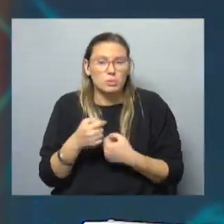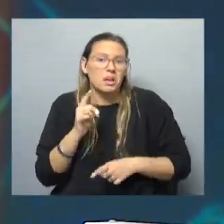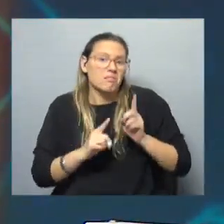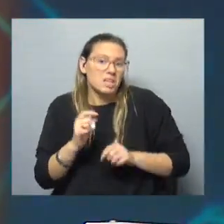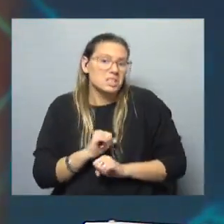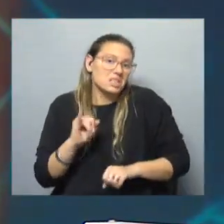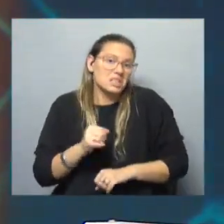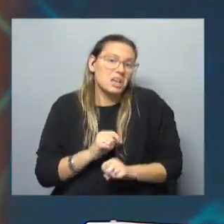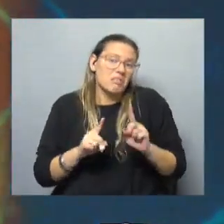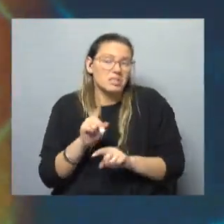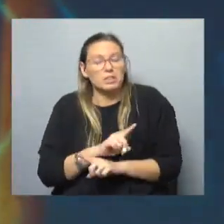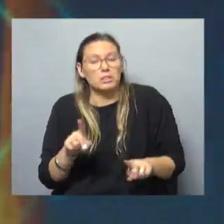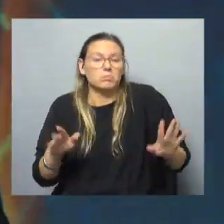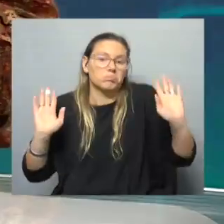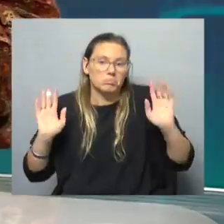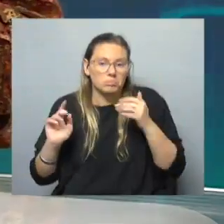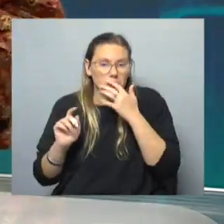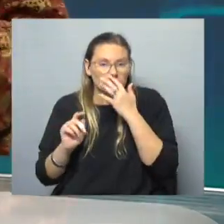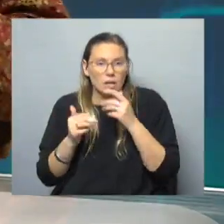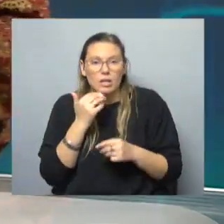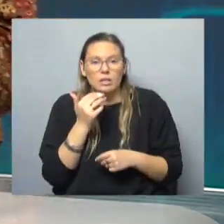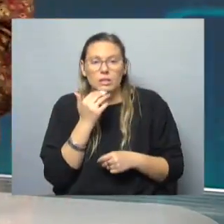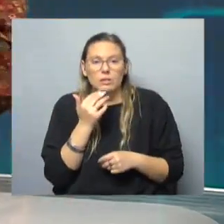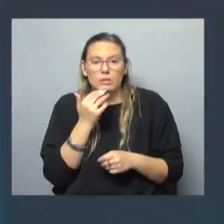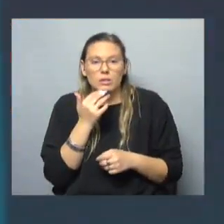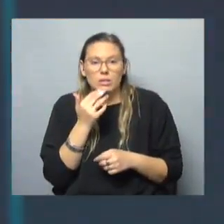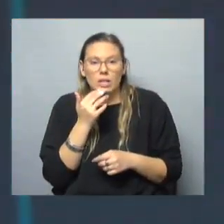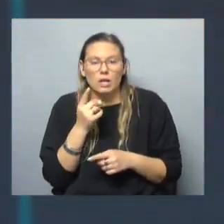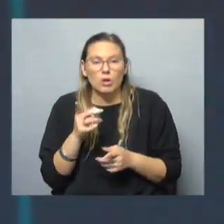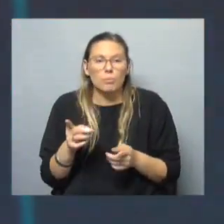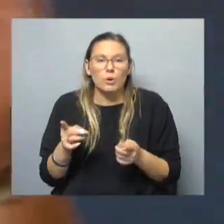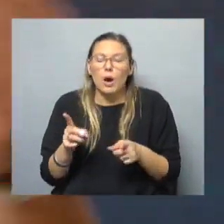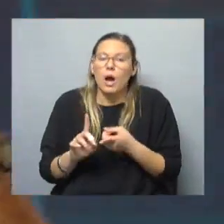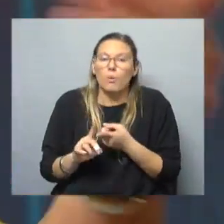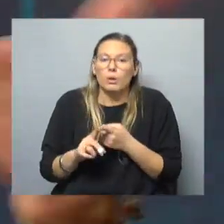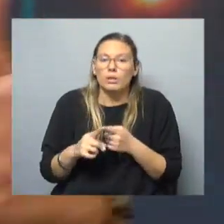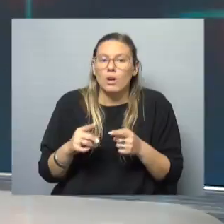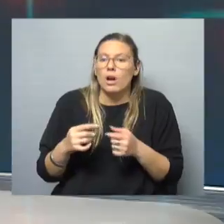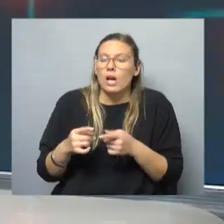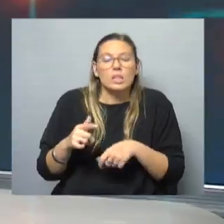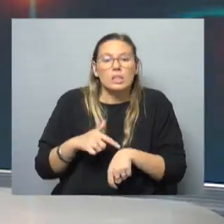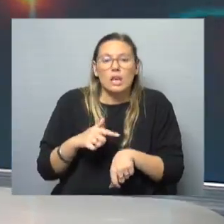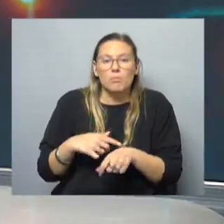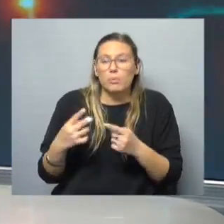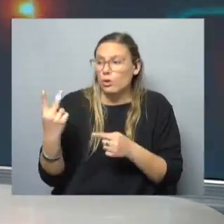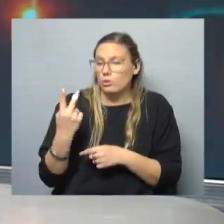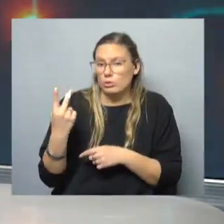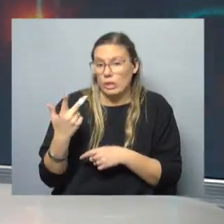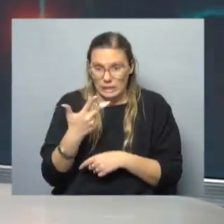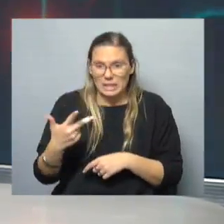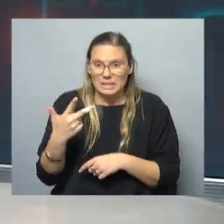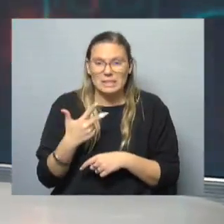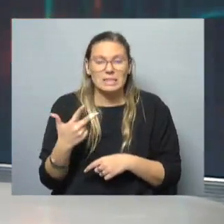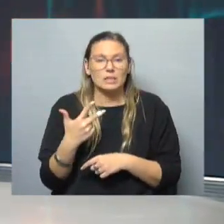sale. A veces sale, sí. No sé, Martín, para mí que como lo sellamos. Durante quedó. Mucho tiempo estábamos mano a mano, los tres.